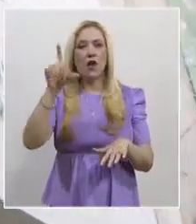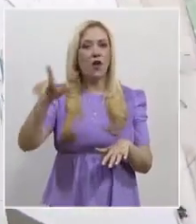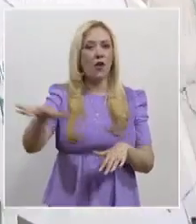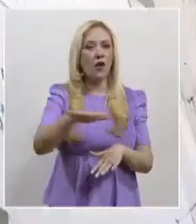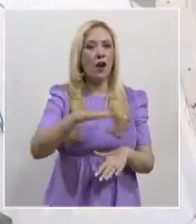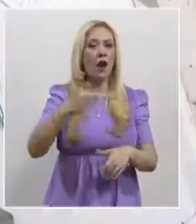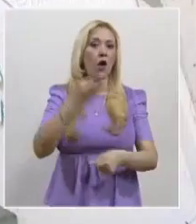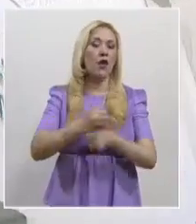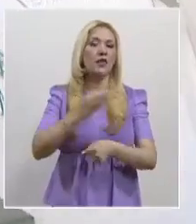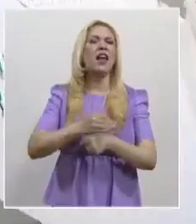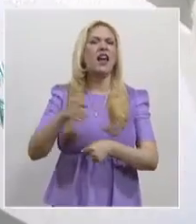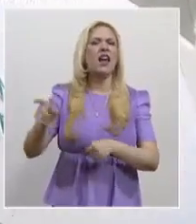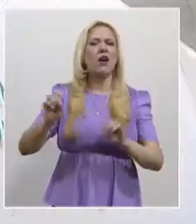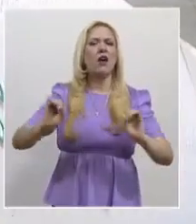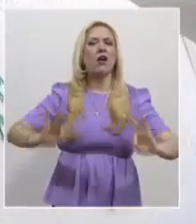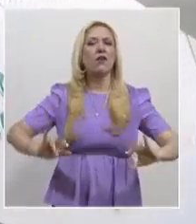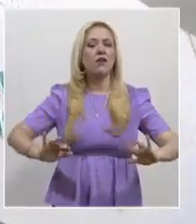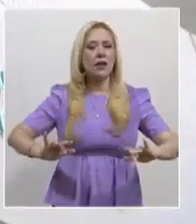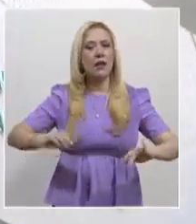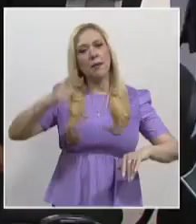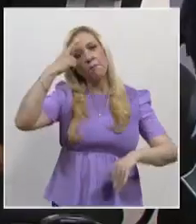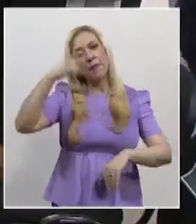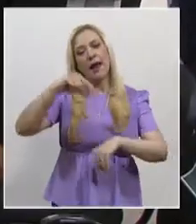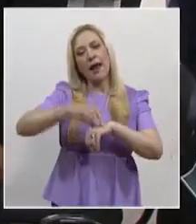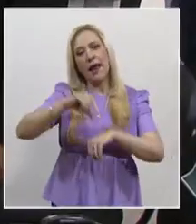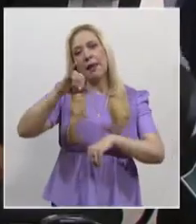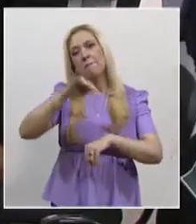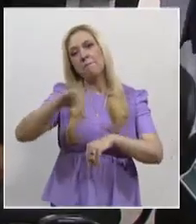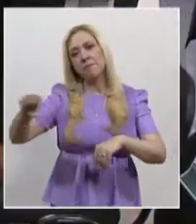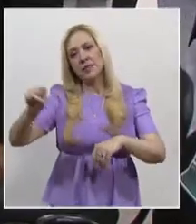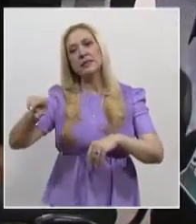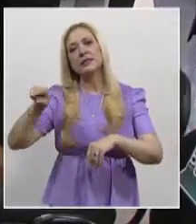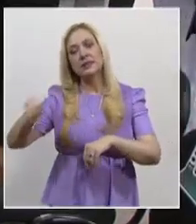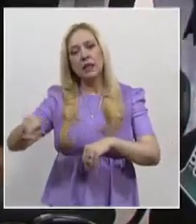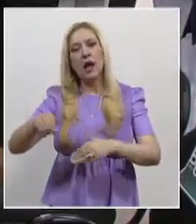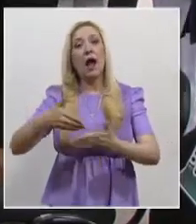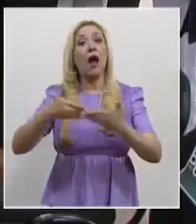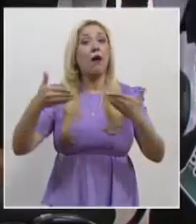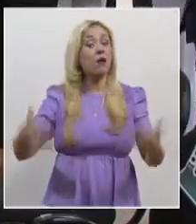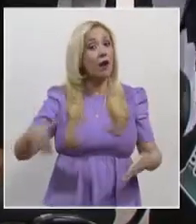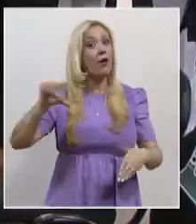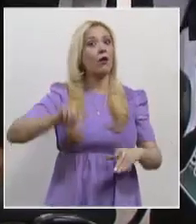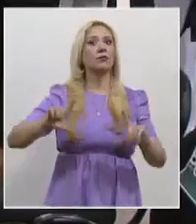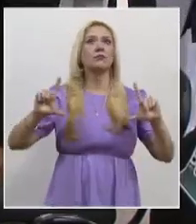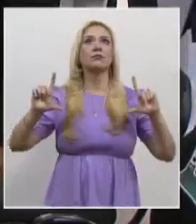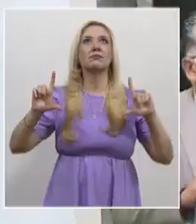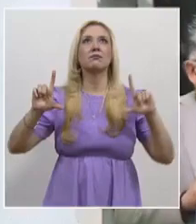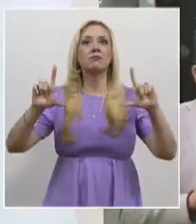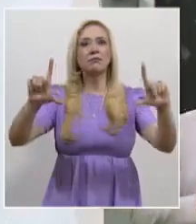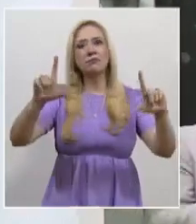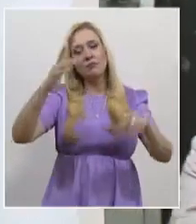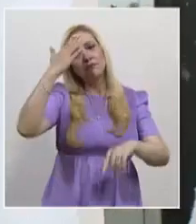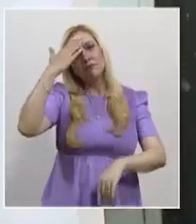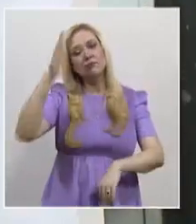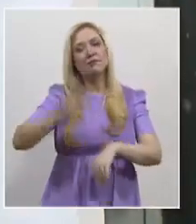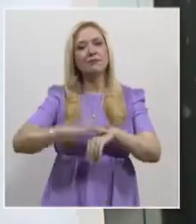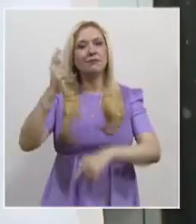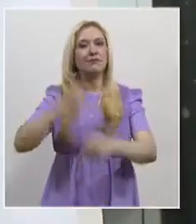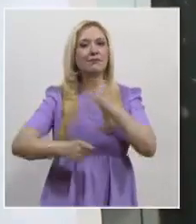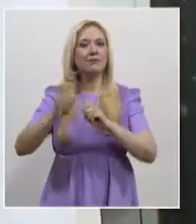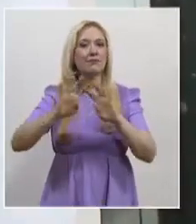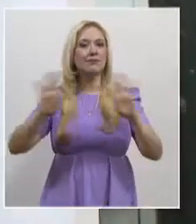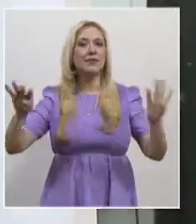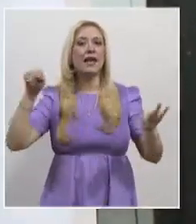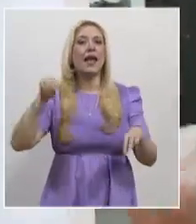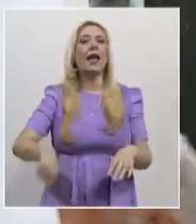las oficinas de la Dirección de Prestaciones Médicas del IMSS y donde este día se develó una placa conmemorativa que nos